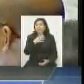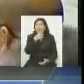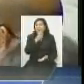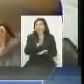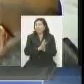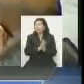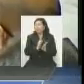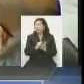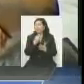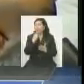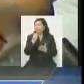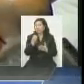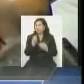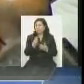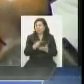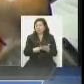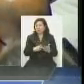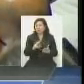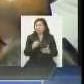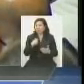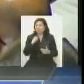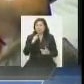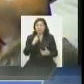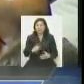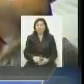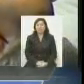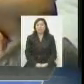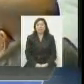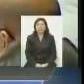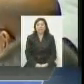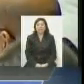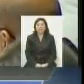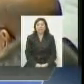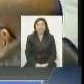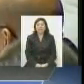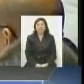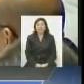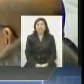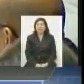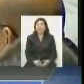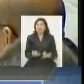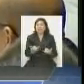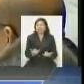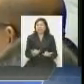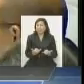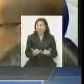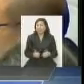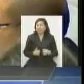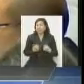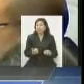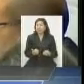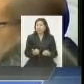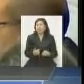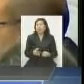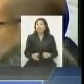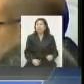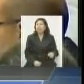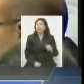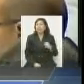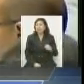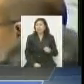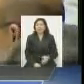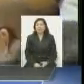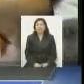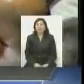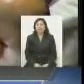nada lo que dice y por lo tanto no me interesa. Señores, aquí se está violando los